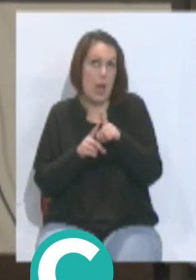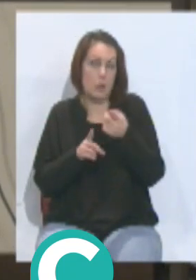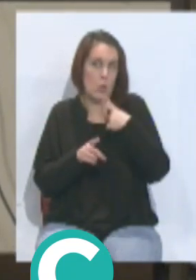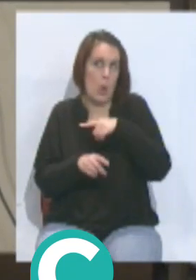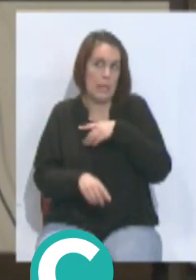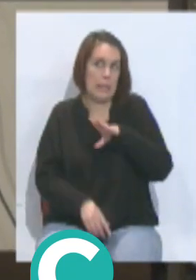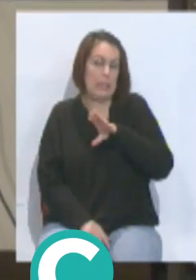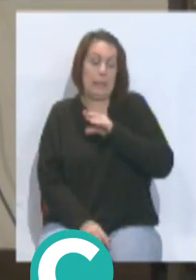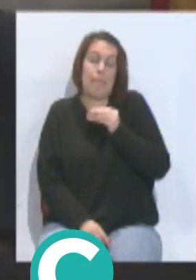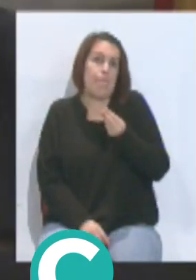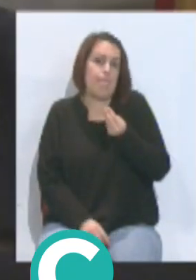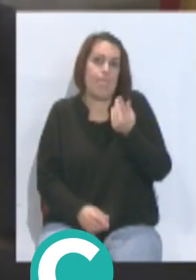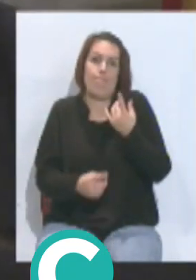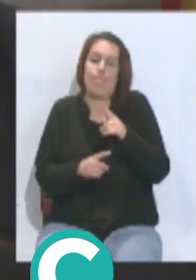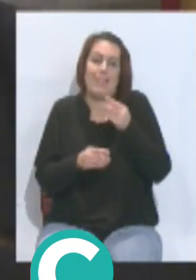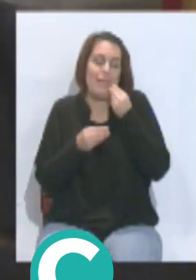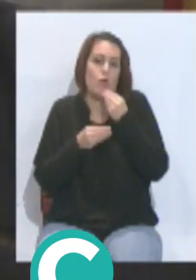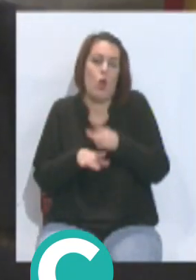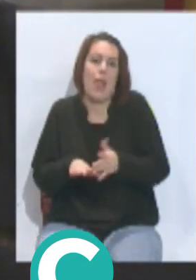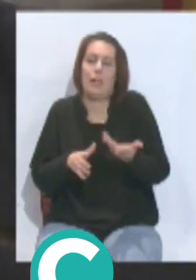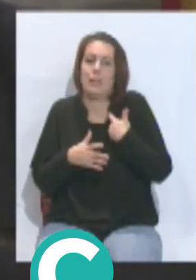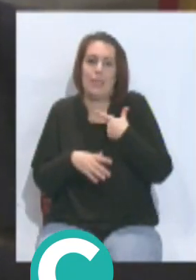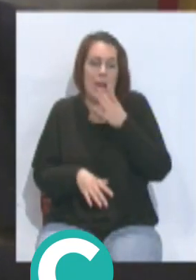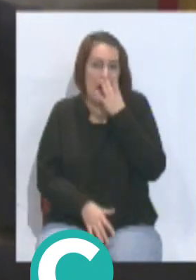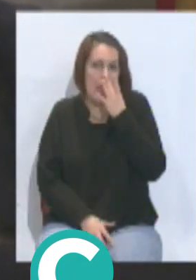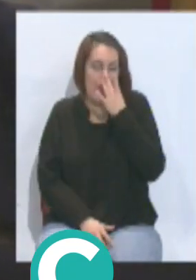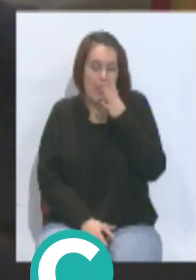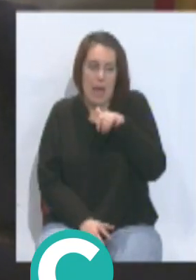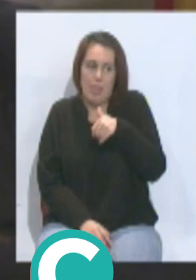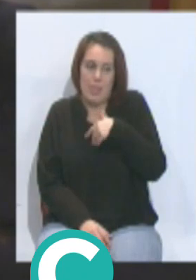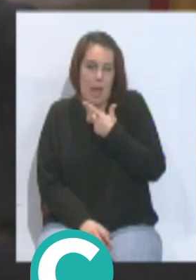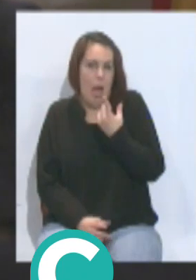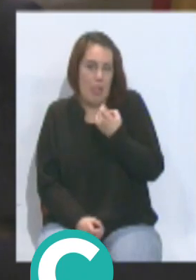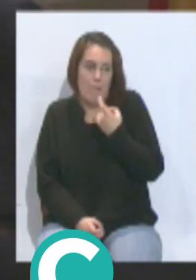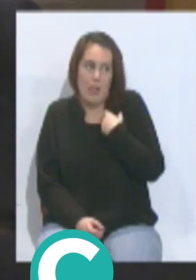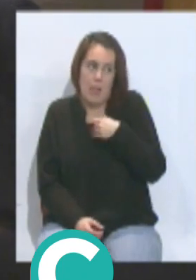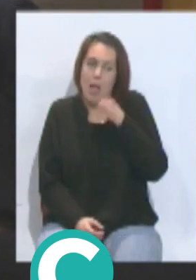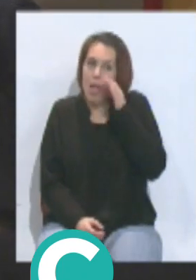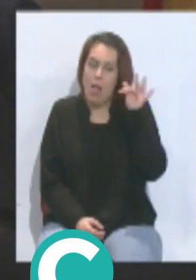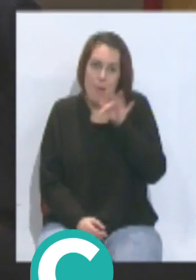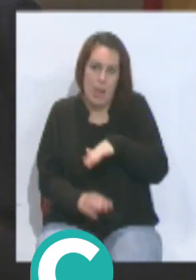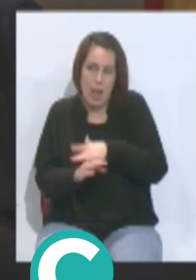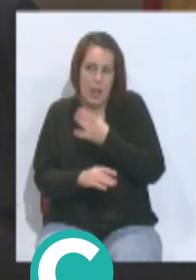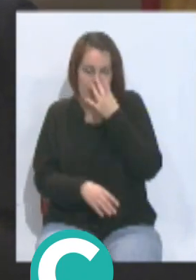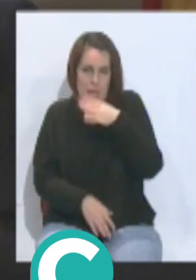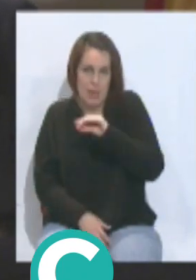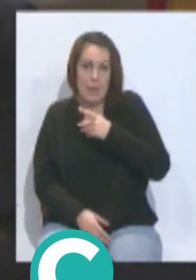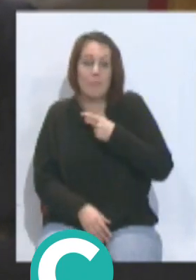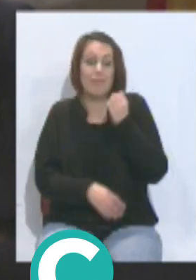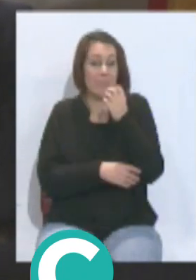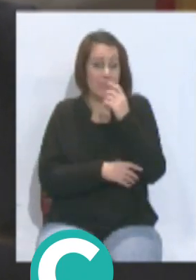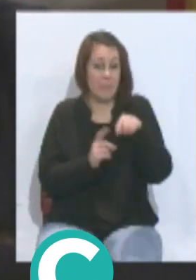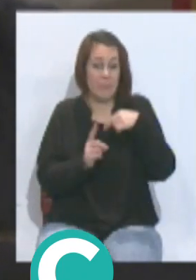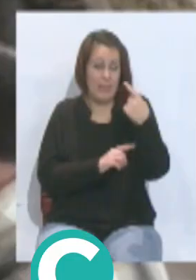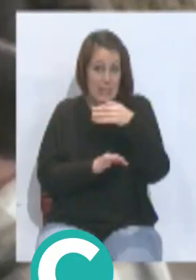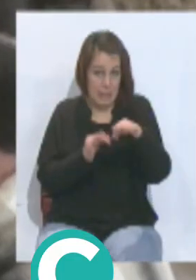podíamos entender la banda sonora de la historia del Carnaval de Cádiz. La próxima charla de este ciclo de Te vi de